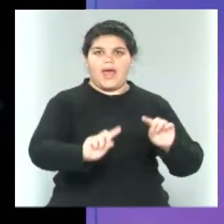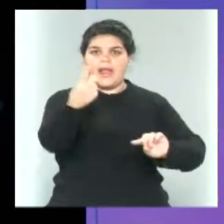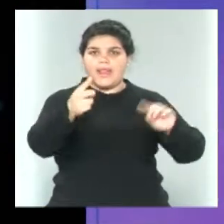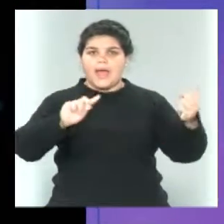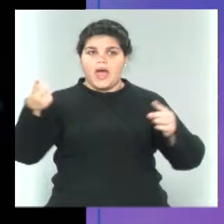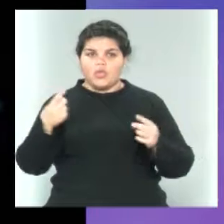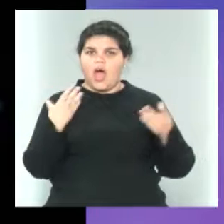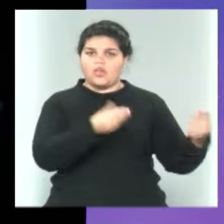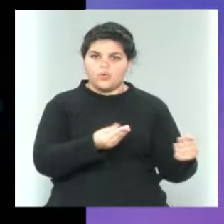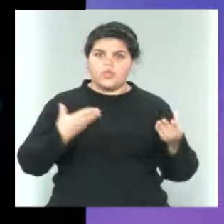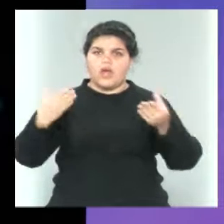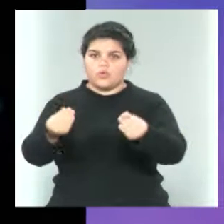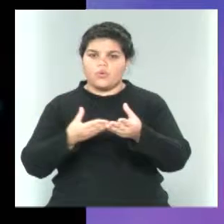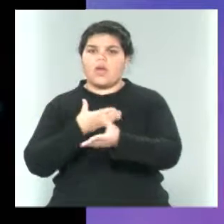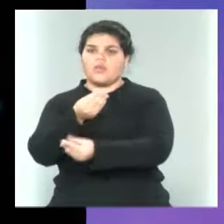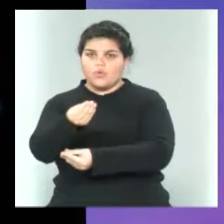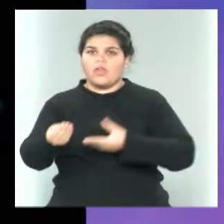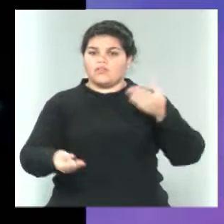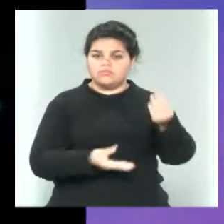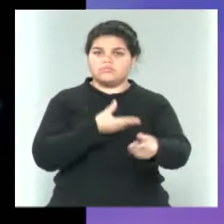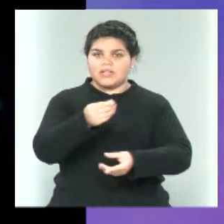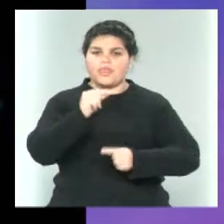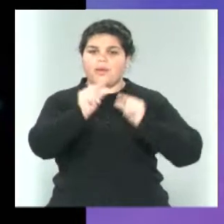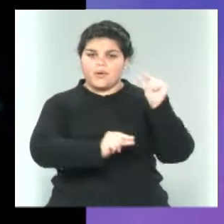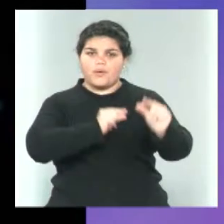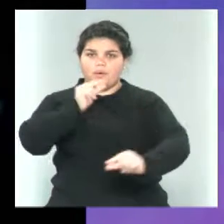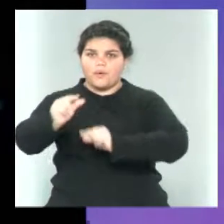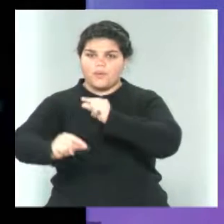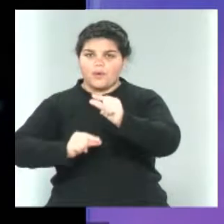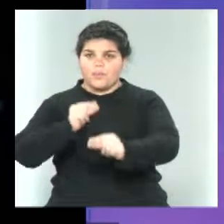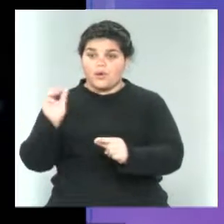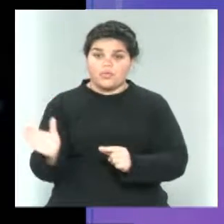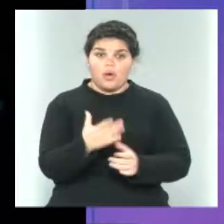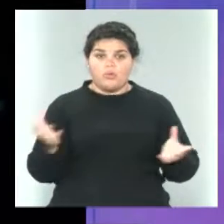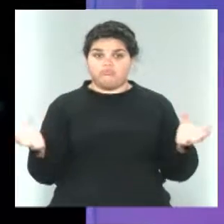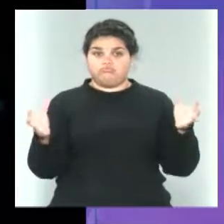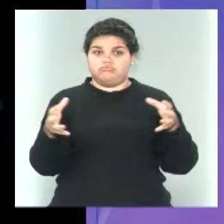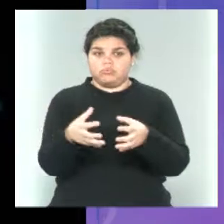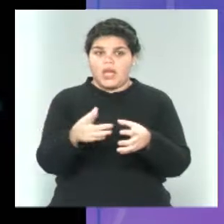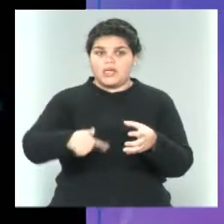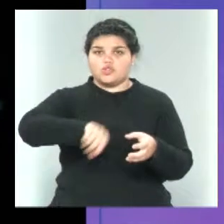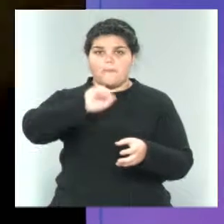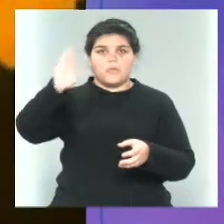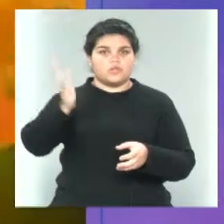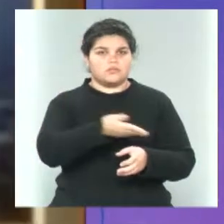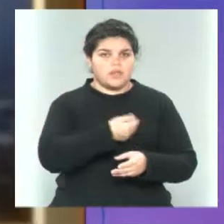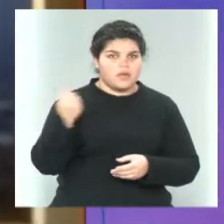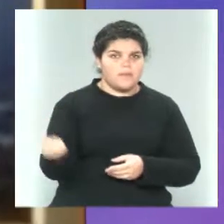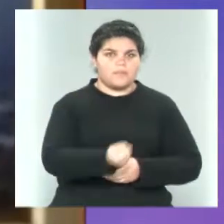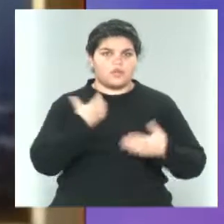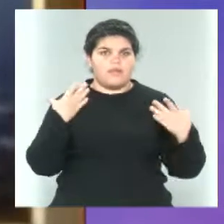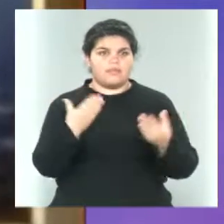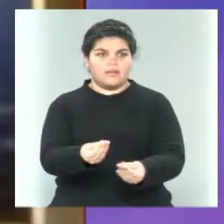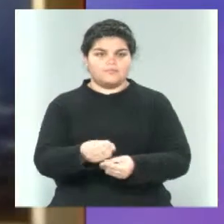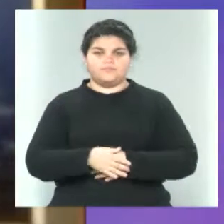ser pequeña, pero si empezamos a contabilizar de todos esos individuos en conjunto, tienen un porcentaje muy importante de las emisiones. Aprobado